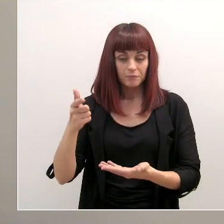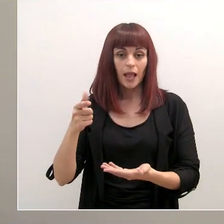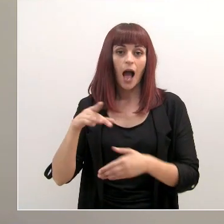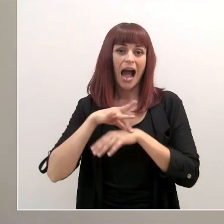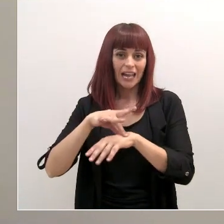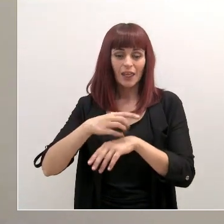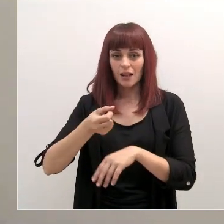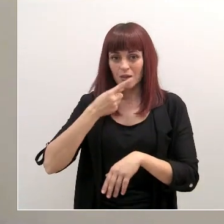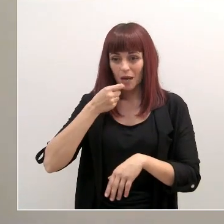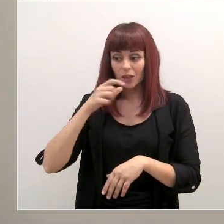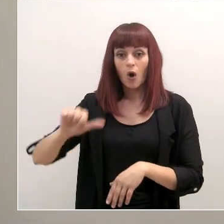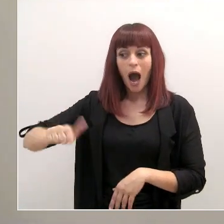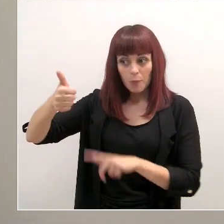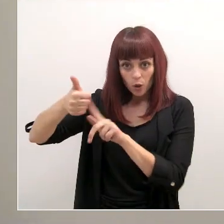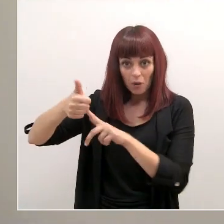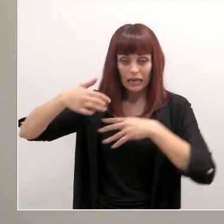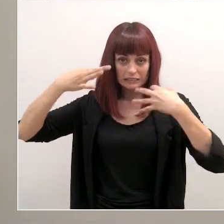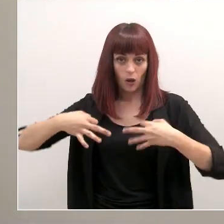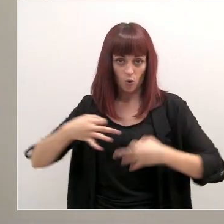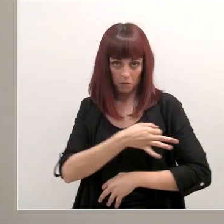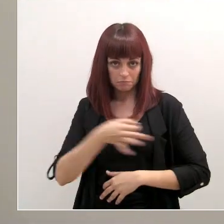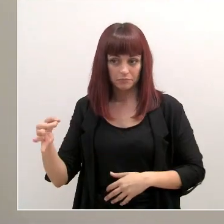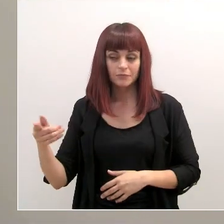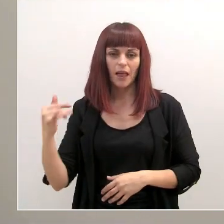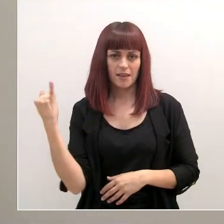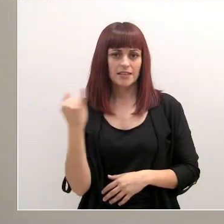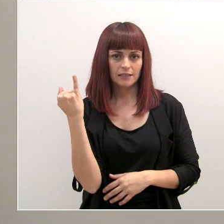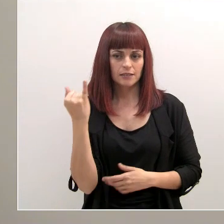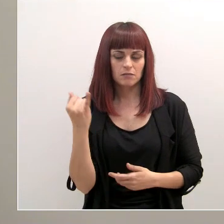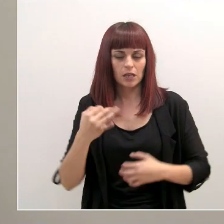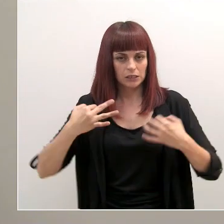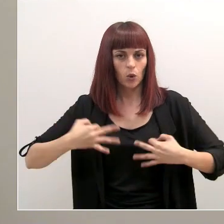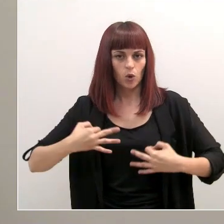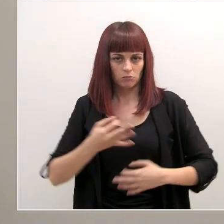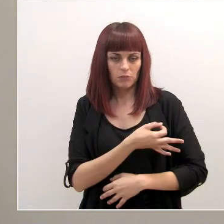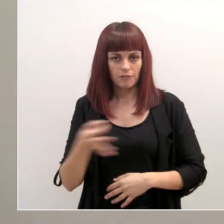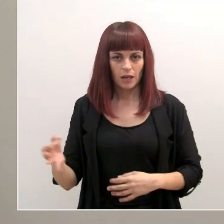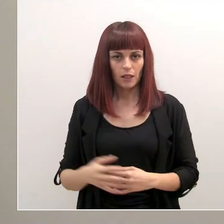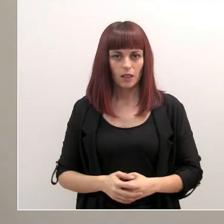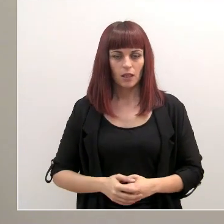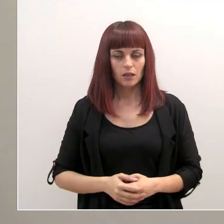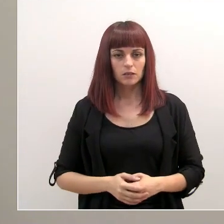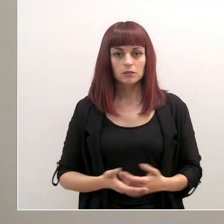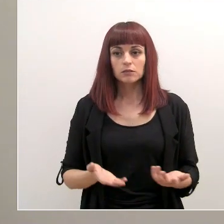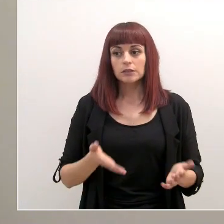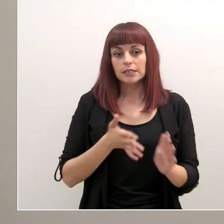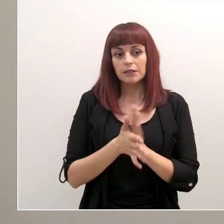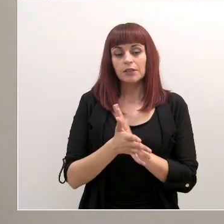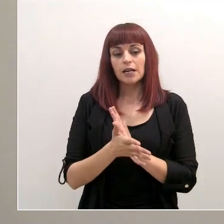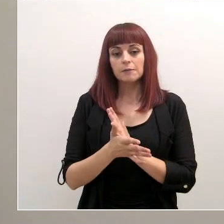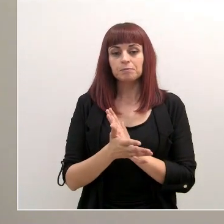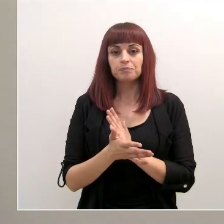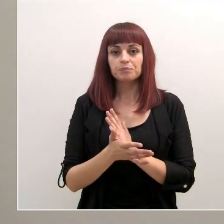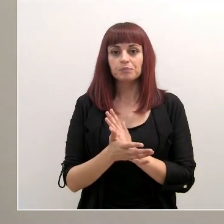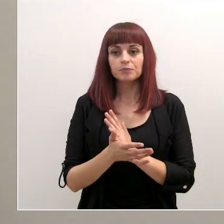del Medicamento y que es segura y es eficaz, y la de Janssen es una vacuna que es segura y que es eficaz, pues supondrá no una